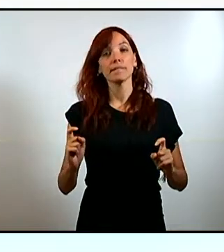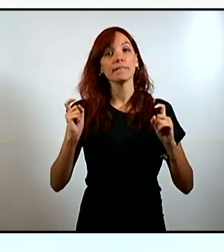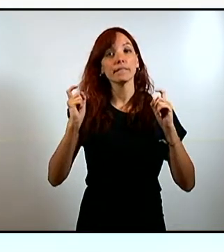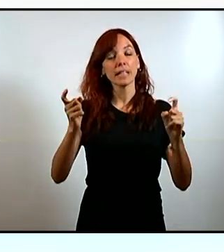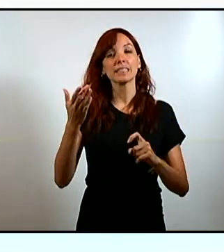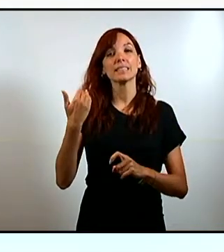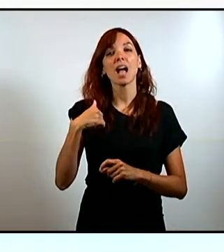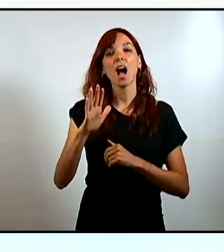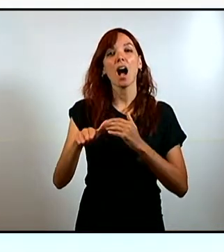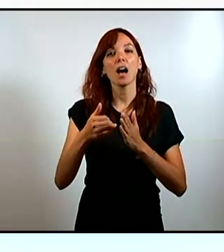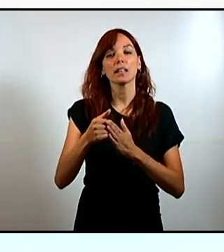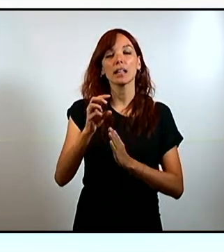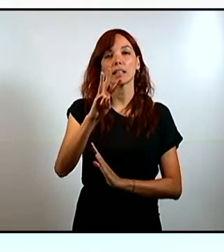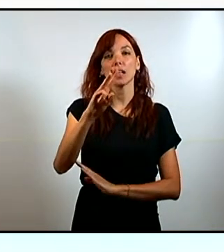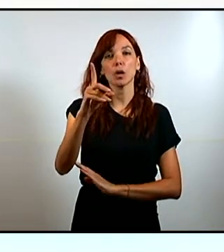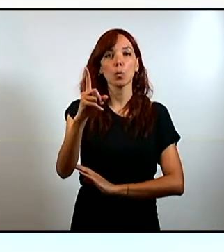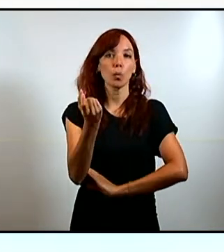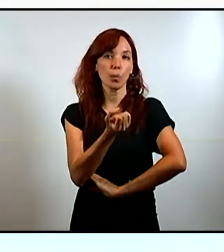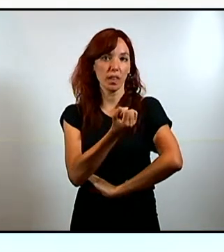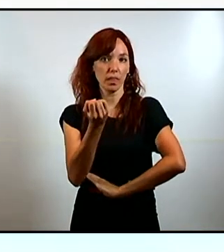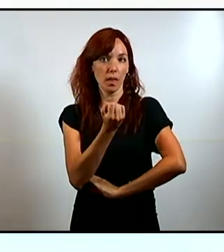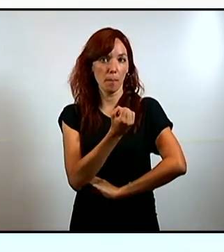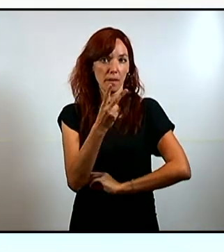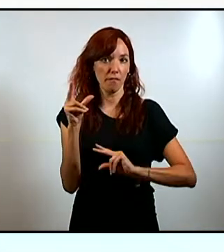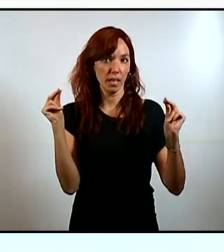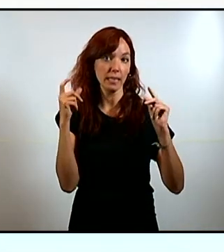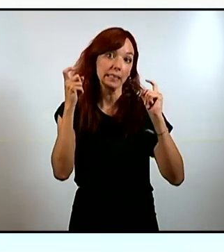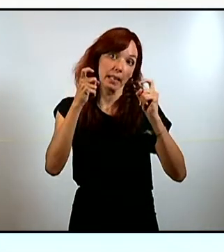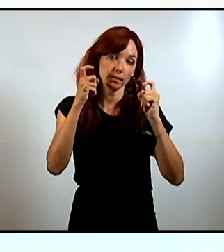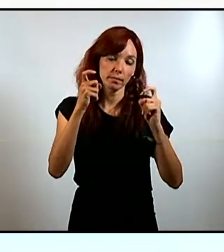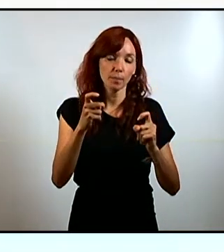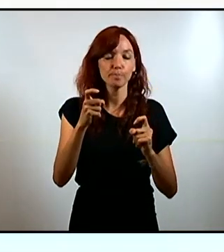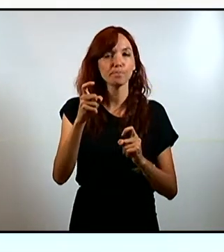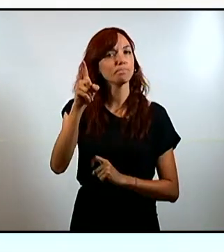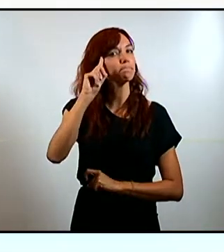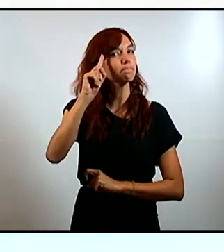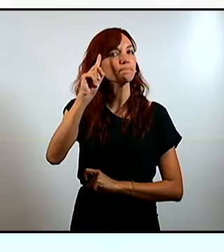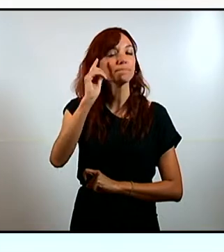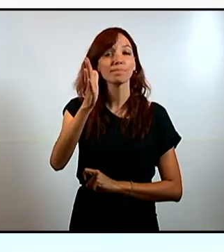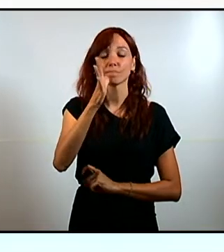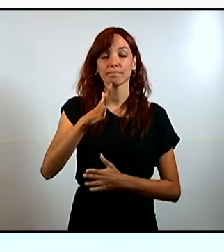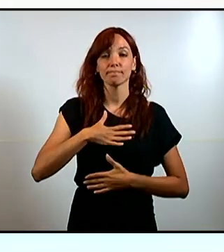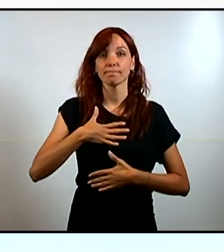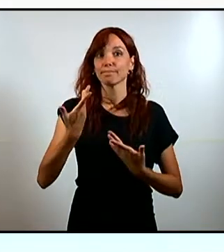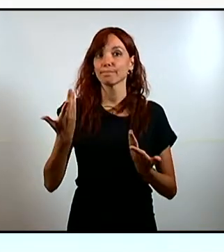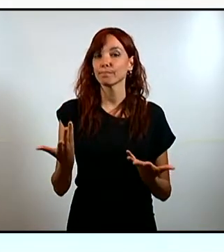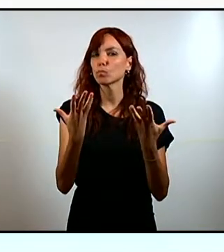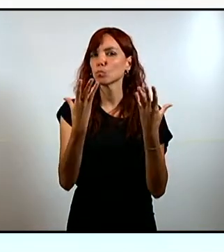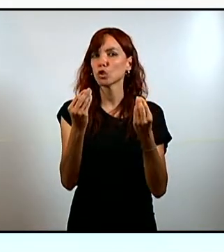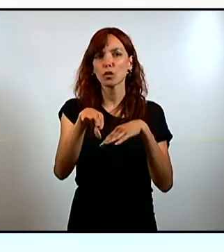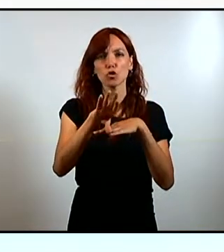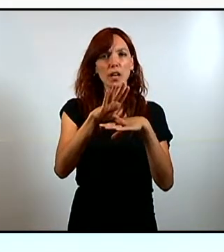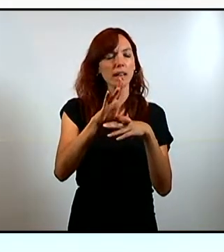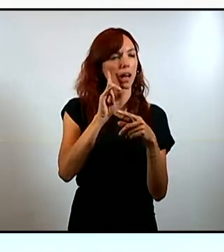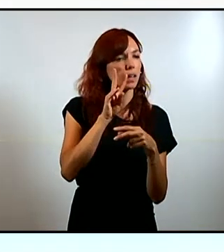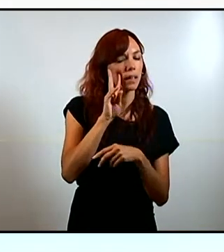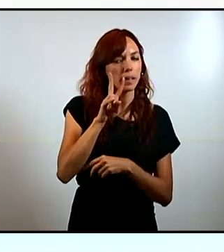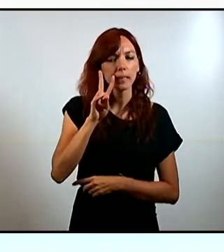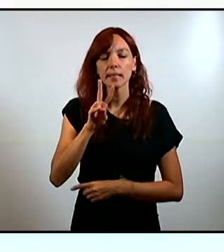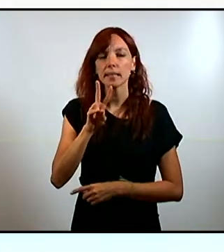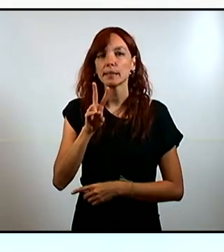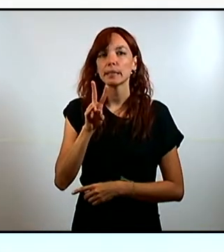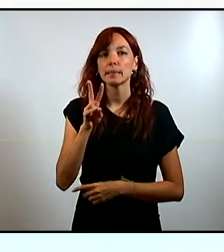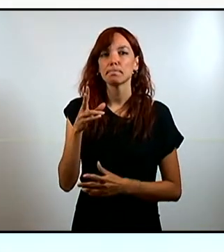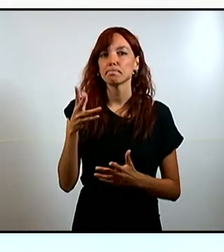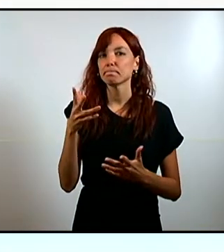lleguemos al 31 de diciembre. No sabemos, no estaba como nos estamos encontrando en muchas de las consejerías,